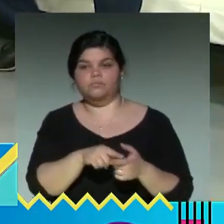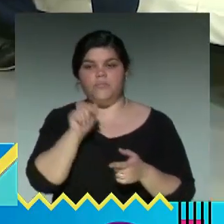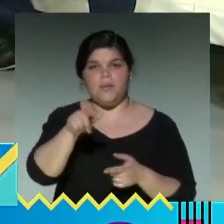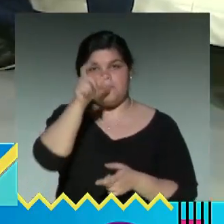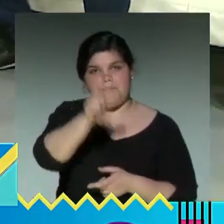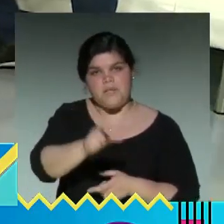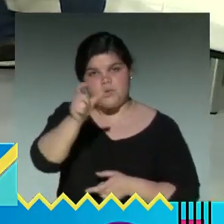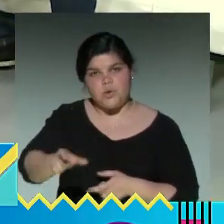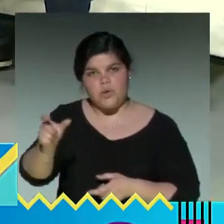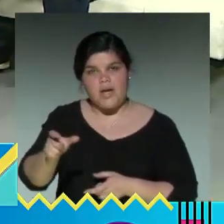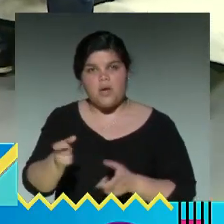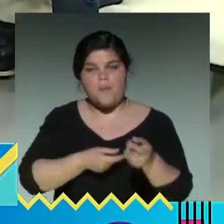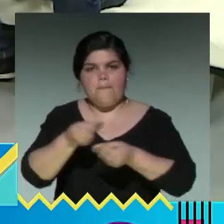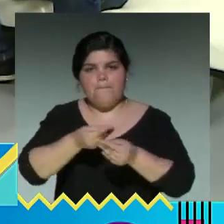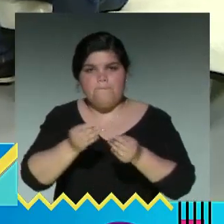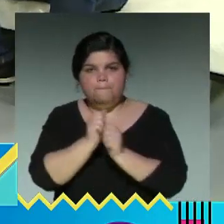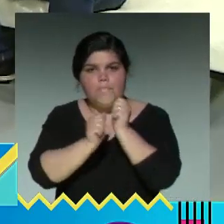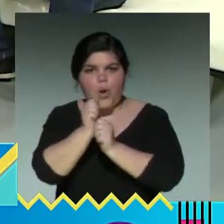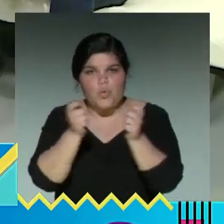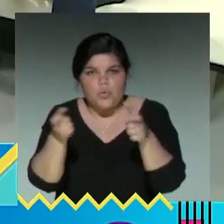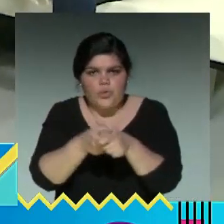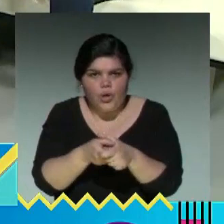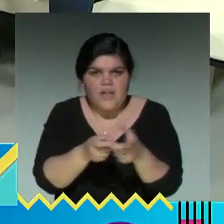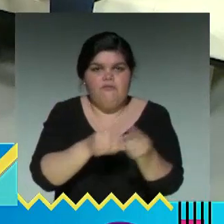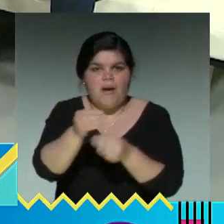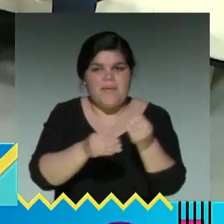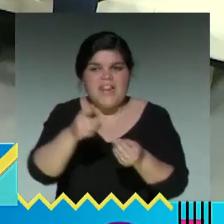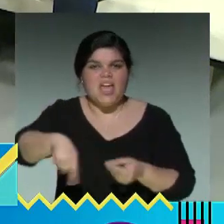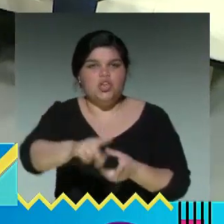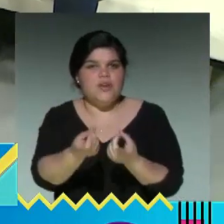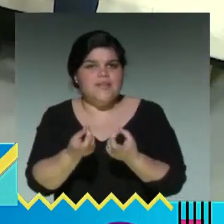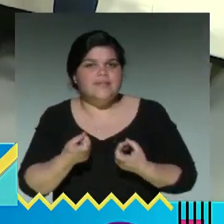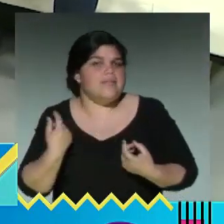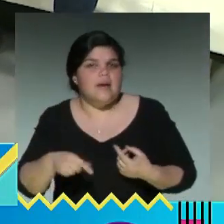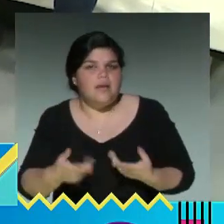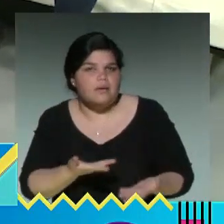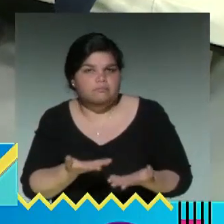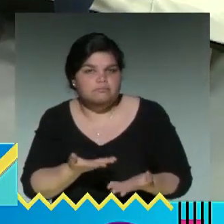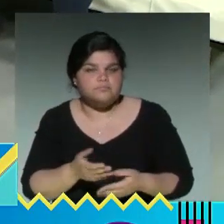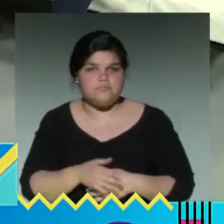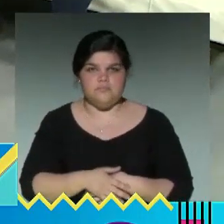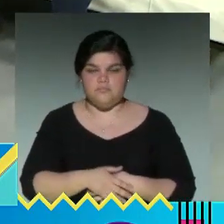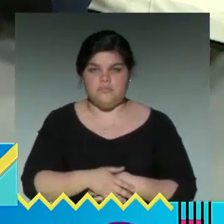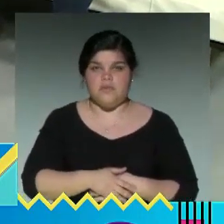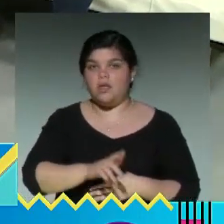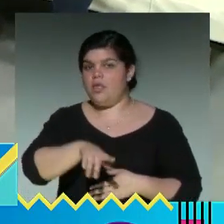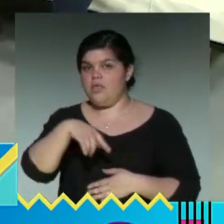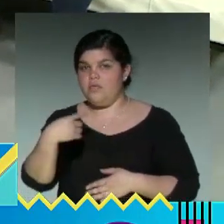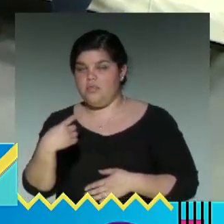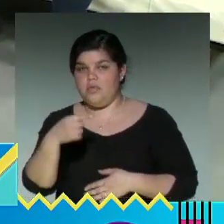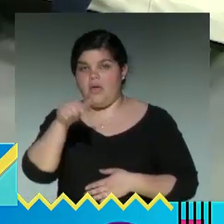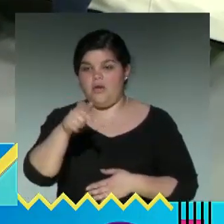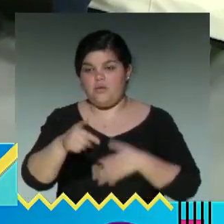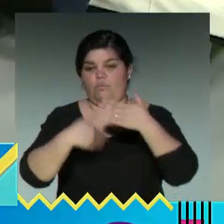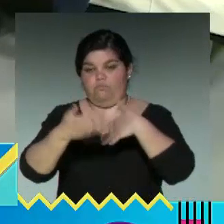necesitan los pequeños productores, los productores familiares, para fundamentalmente poder seguirse sosteniendo